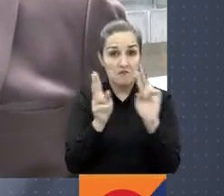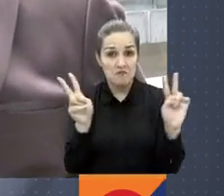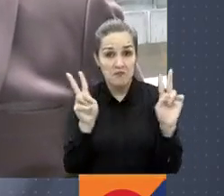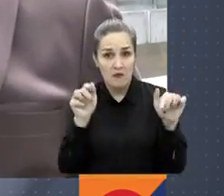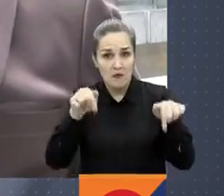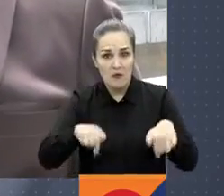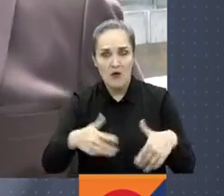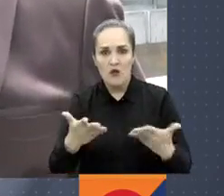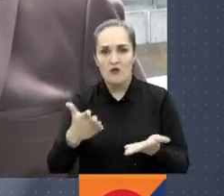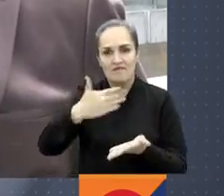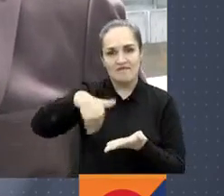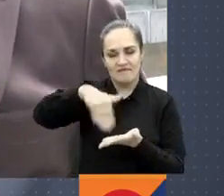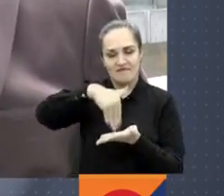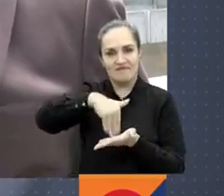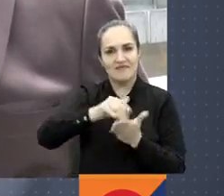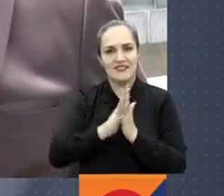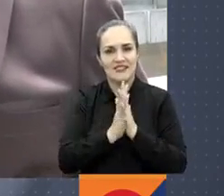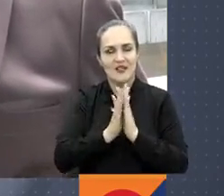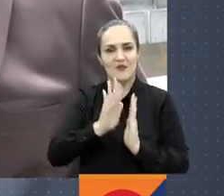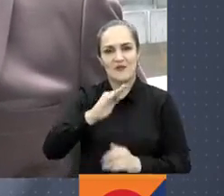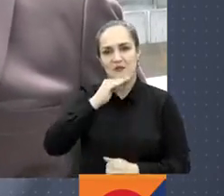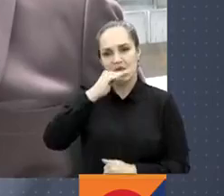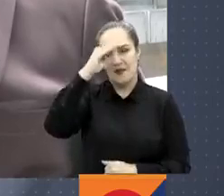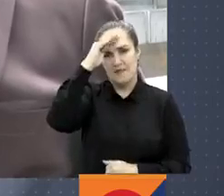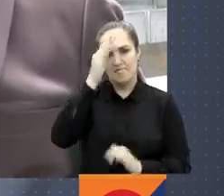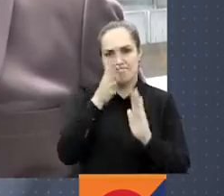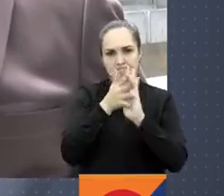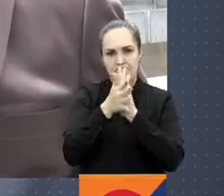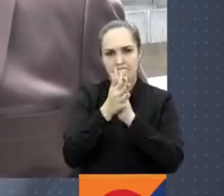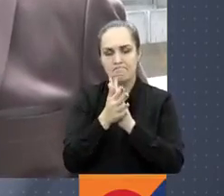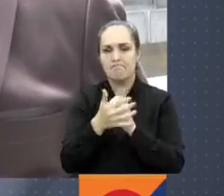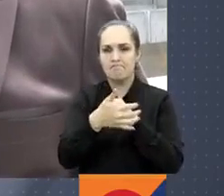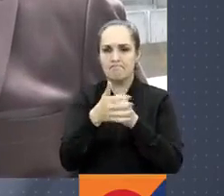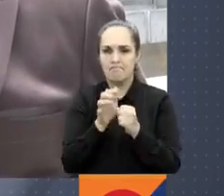desde el centro de la capital antioqueña. Ismael Tobón, RTBC Noticias, conectados 24/7.